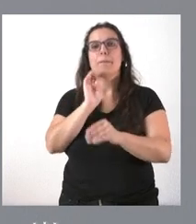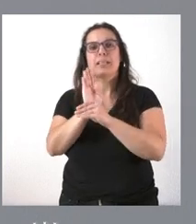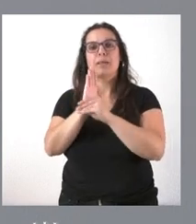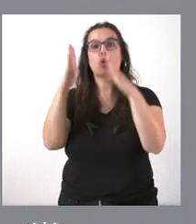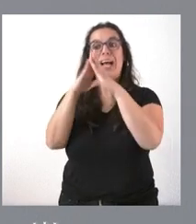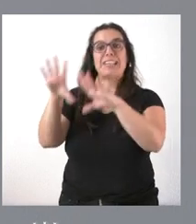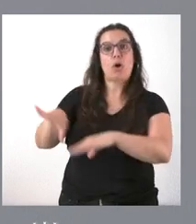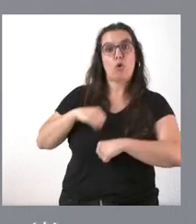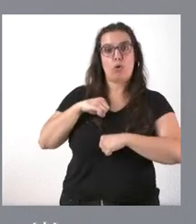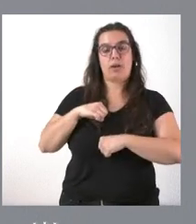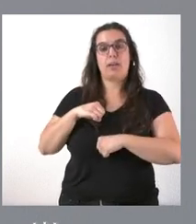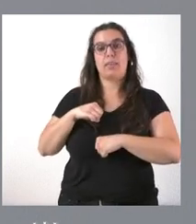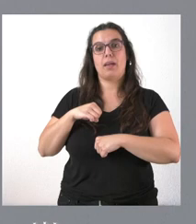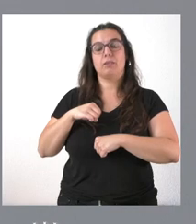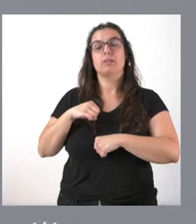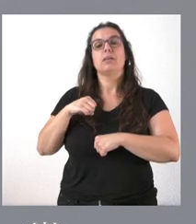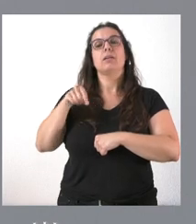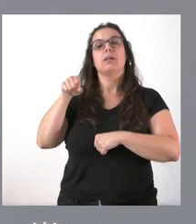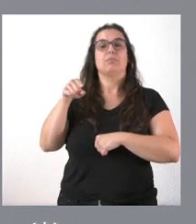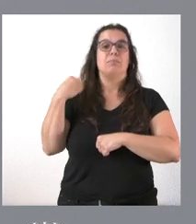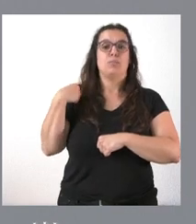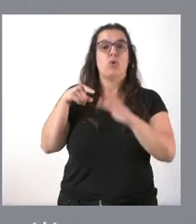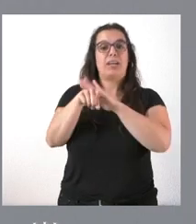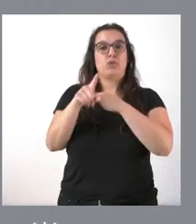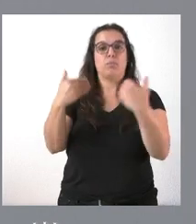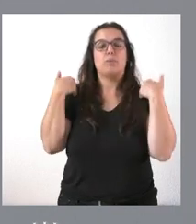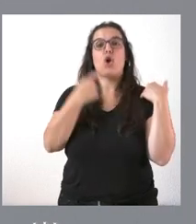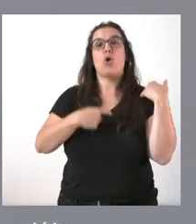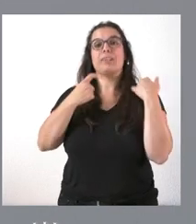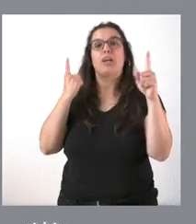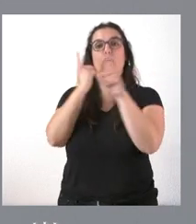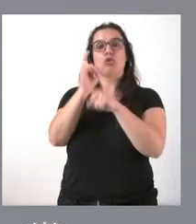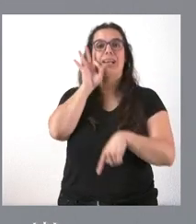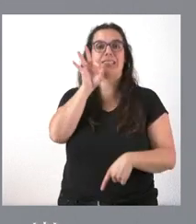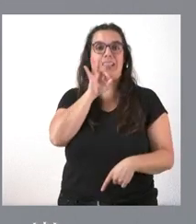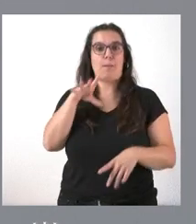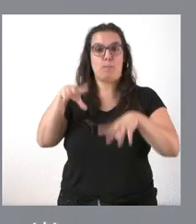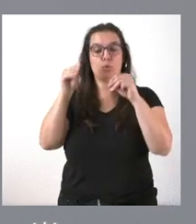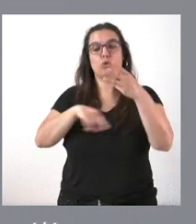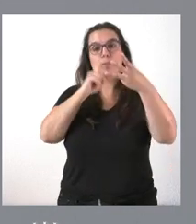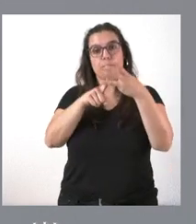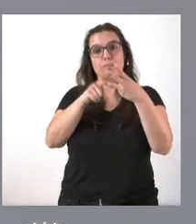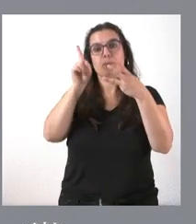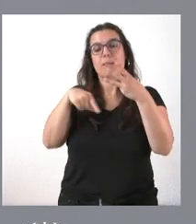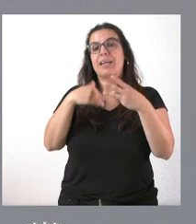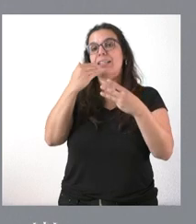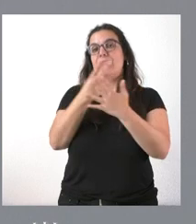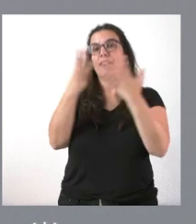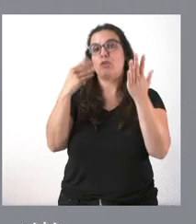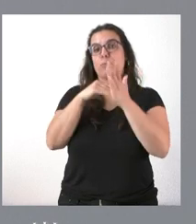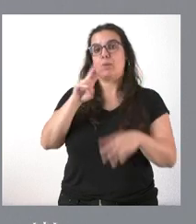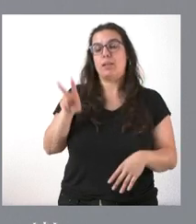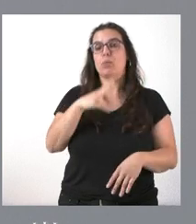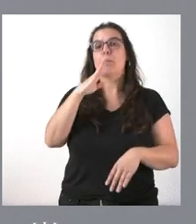casa de acogida la encina que está gestionada por el comité anticida de Burgos y finalmente casi 18.000 euros